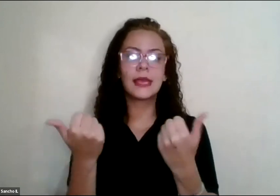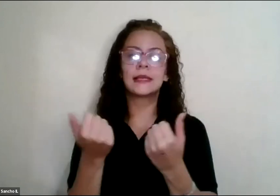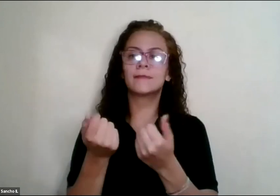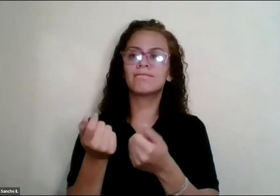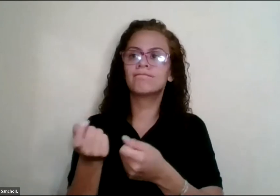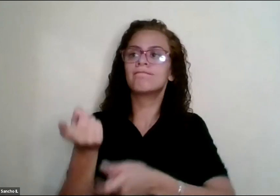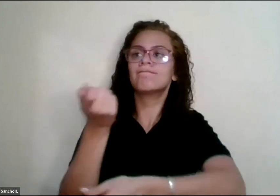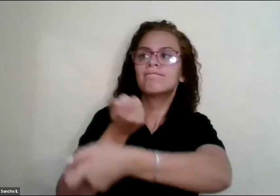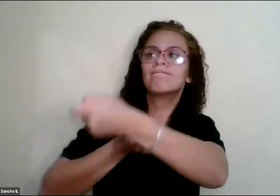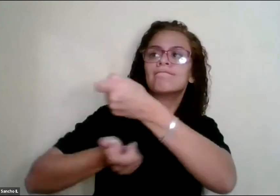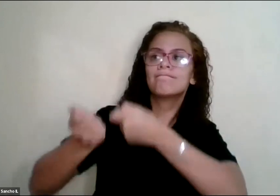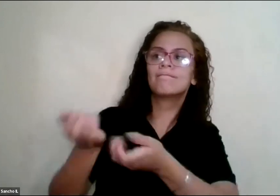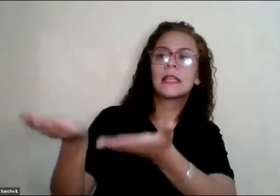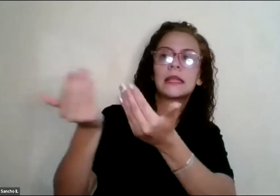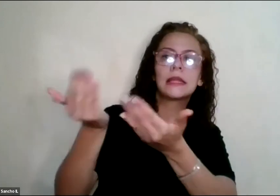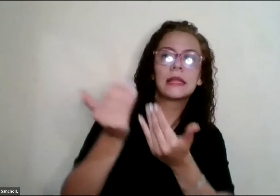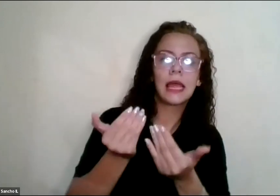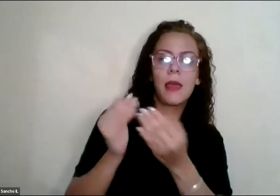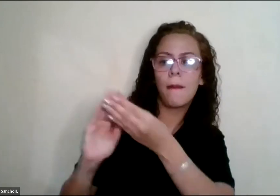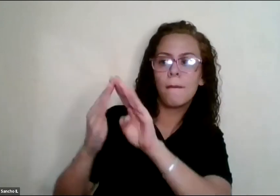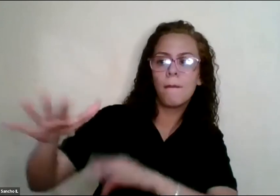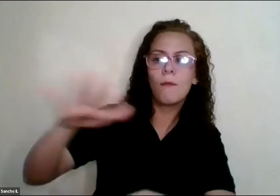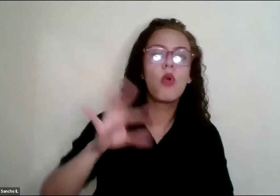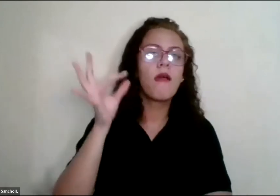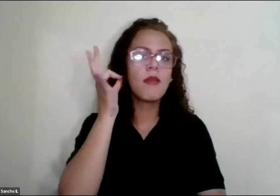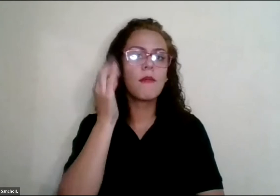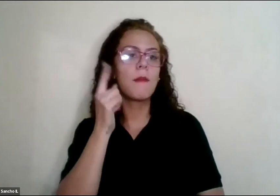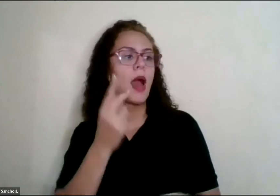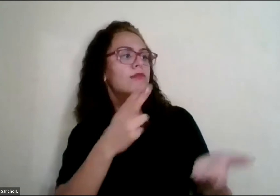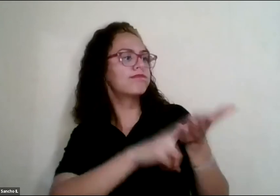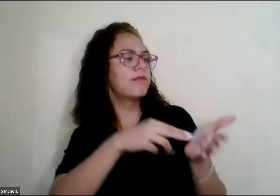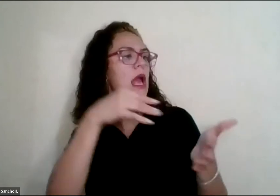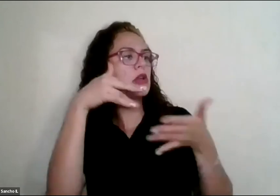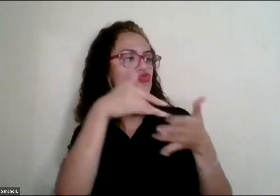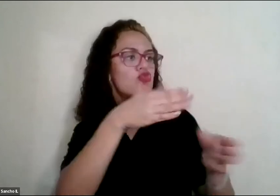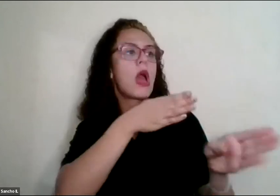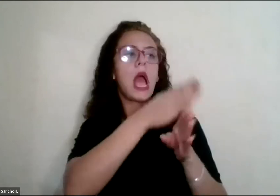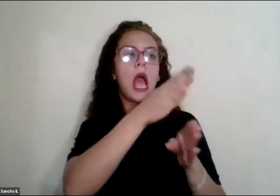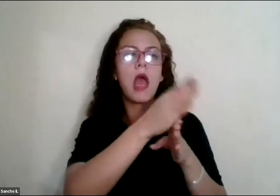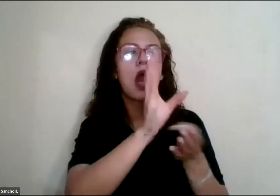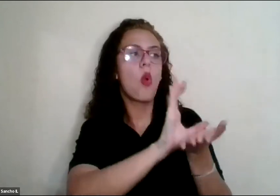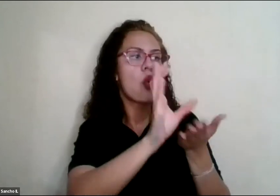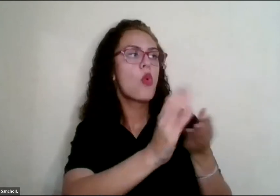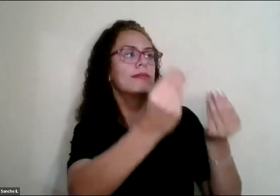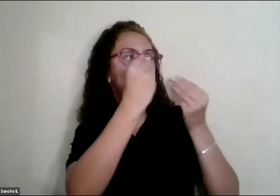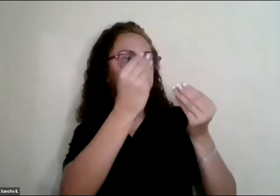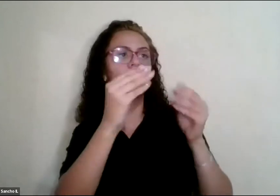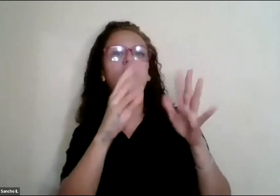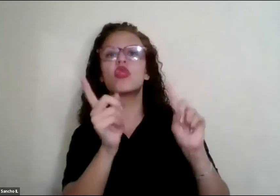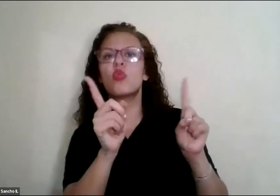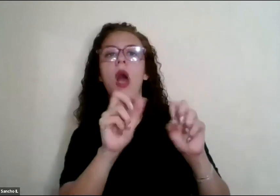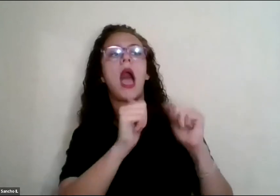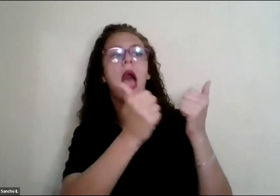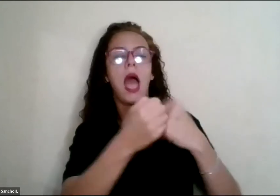atraer a esta población femenina a estudiar carreras, cursos, a formarse en el área de STEM,